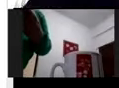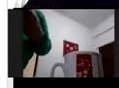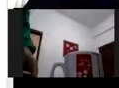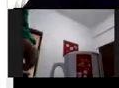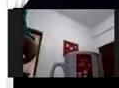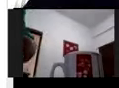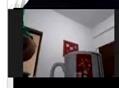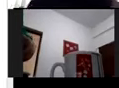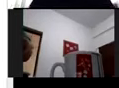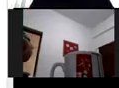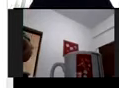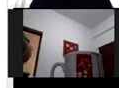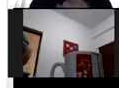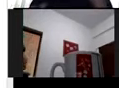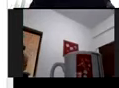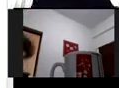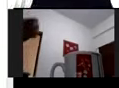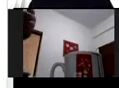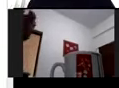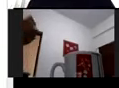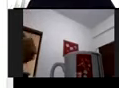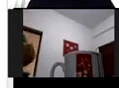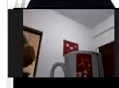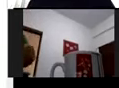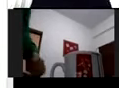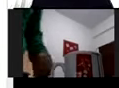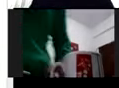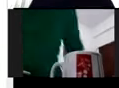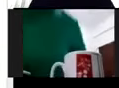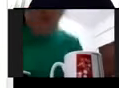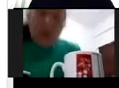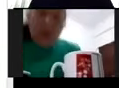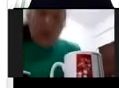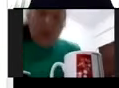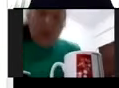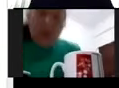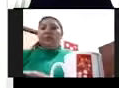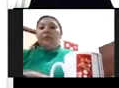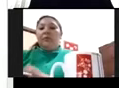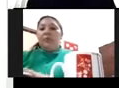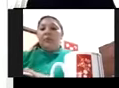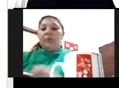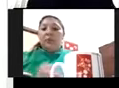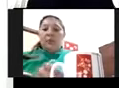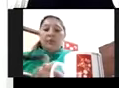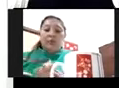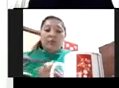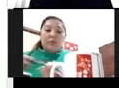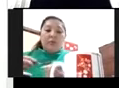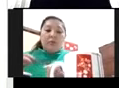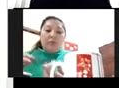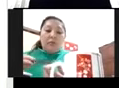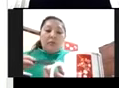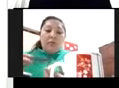el Estado tiene para seleccionar, para elegir una mucho más variada posibilidad de